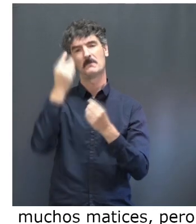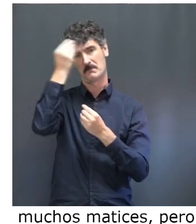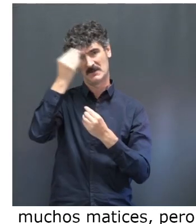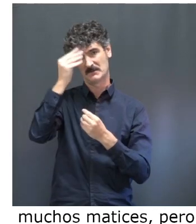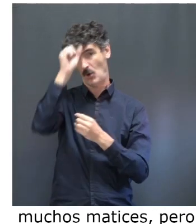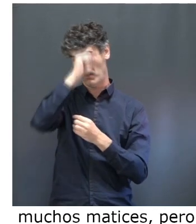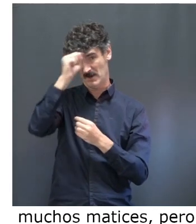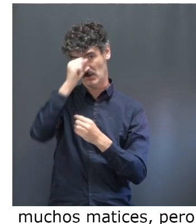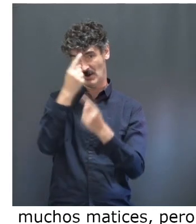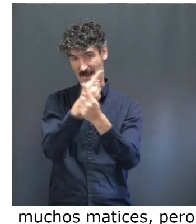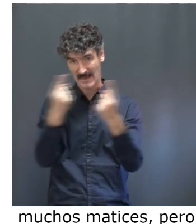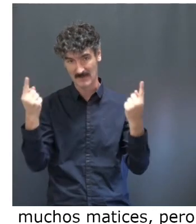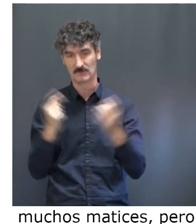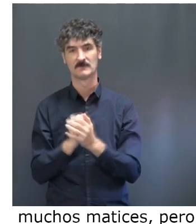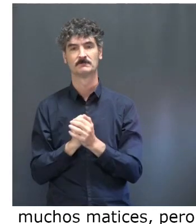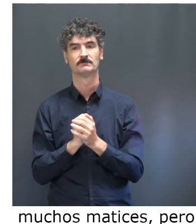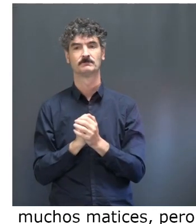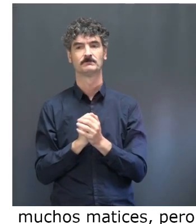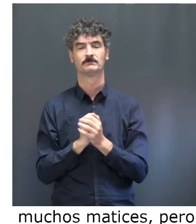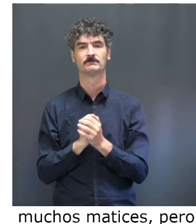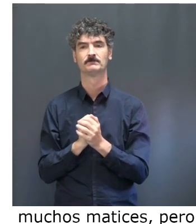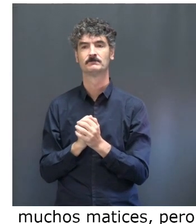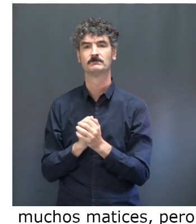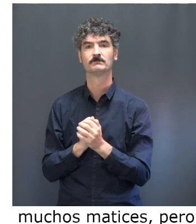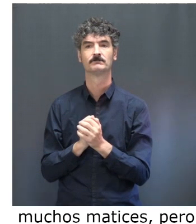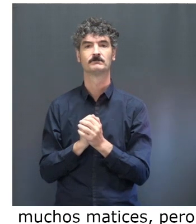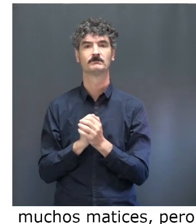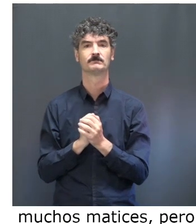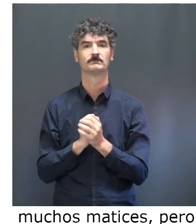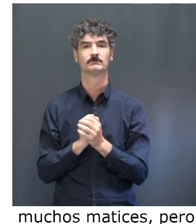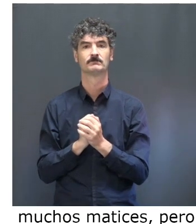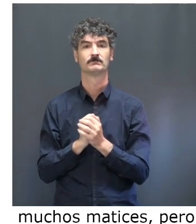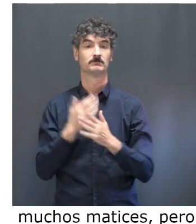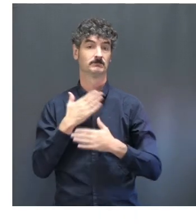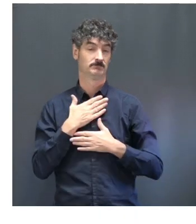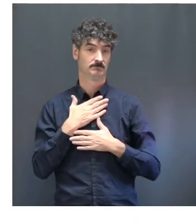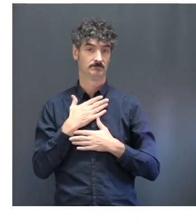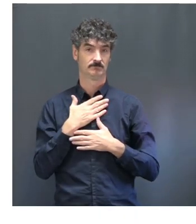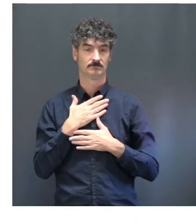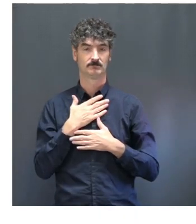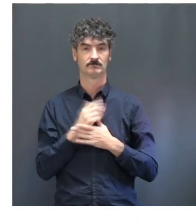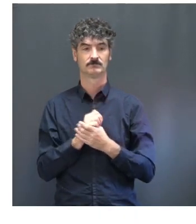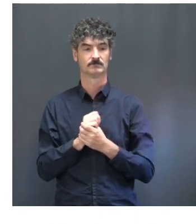que os da esta pregunta. ¿Empiezo yo? Bueno, pues